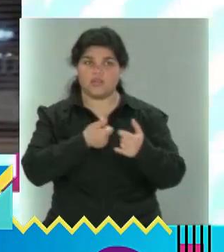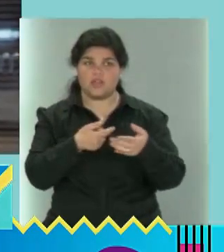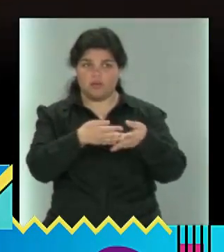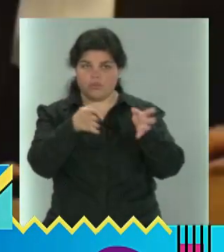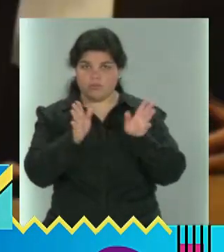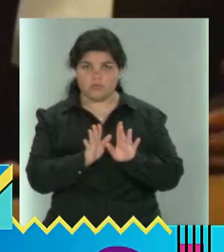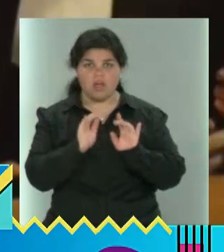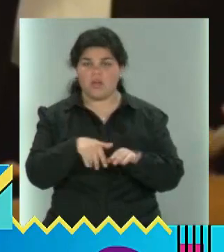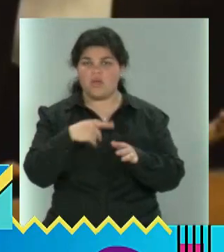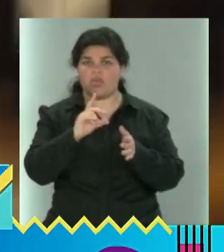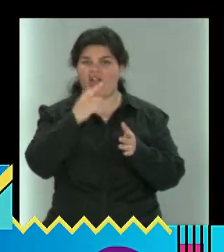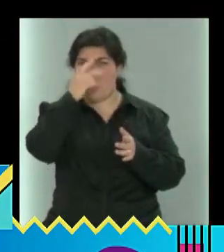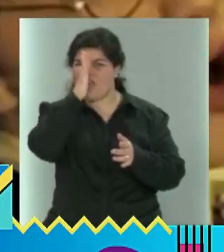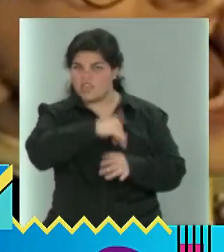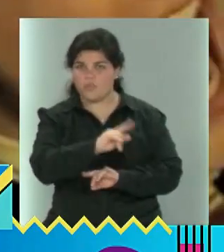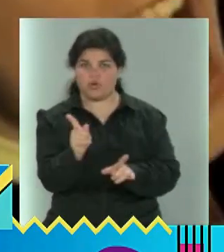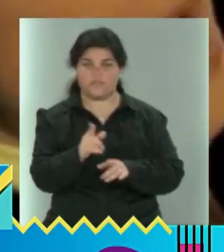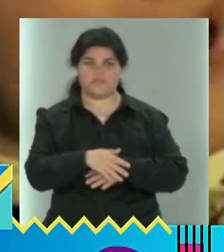moda.